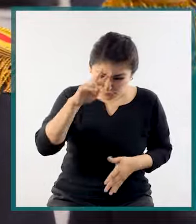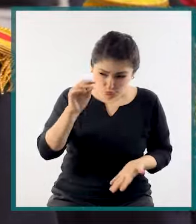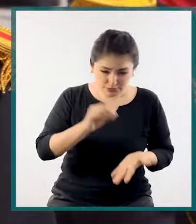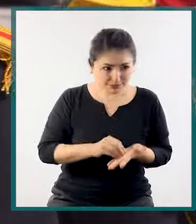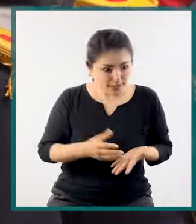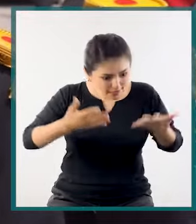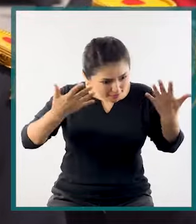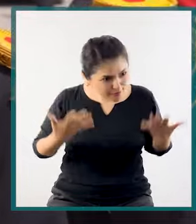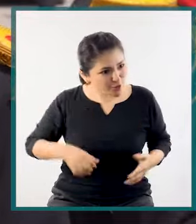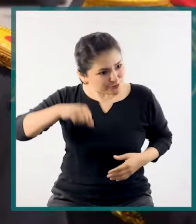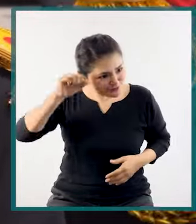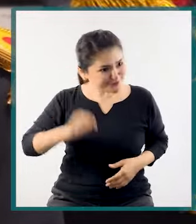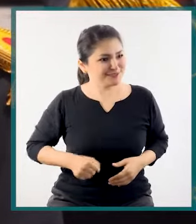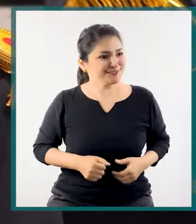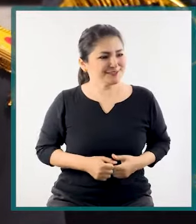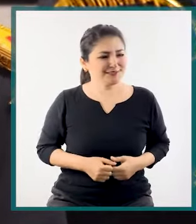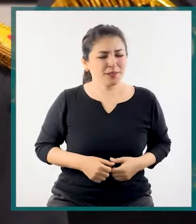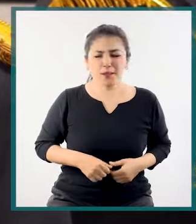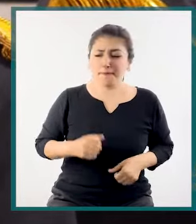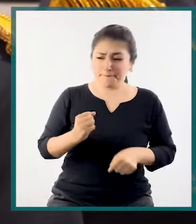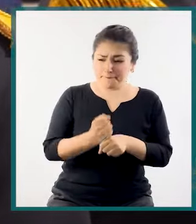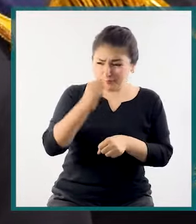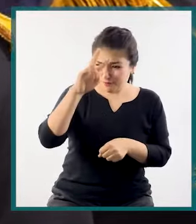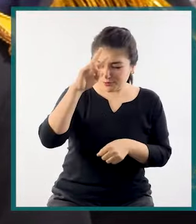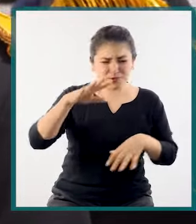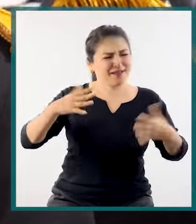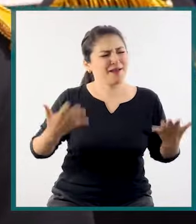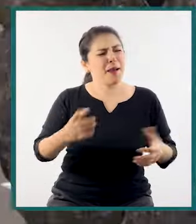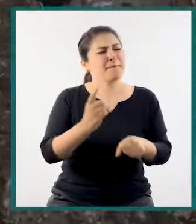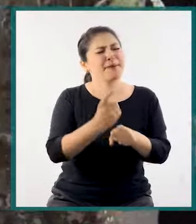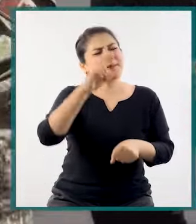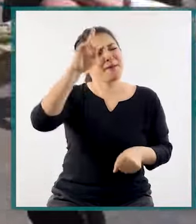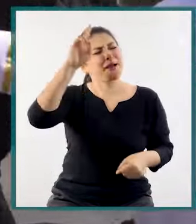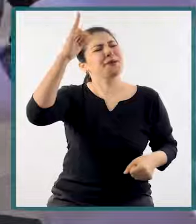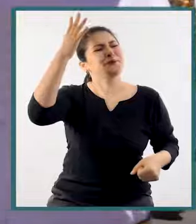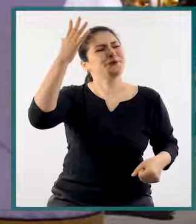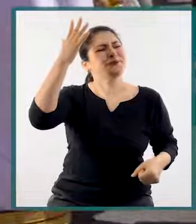nacer acá? Claramente que sí, maestro. Que viva el Perú. ¡Viva el Perú!